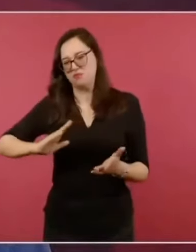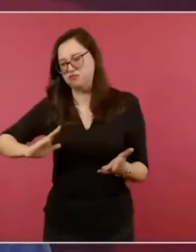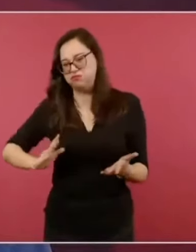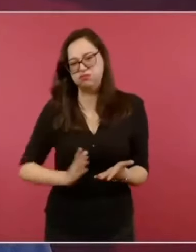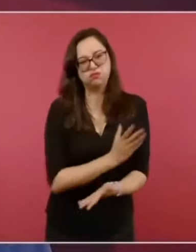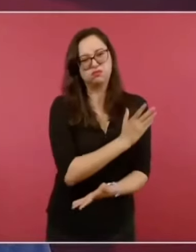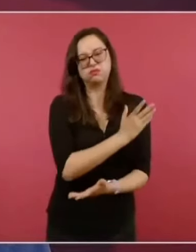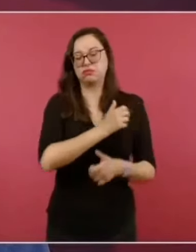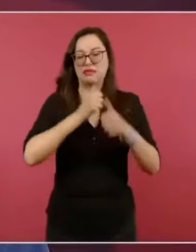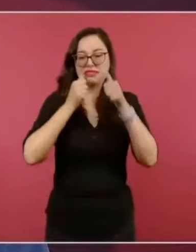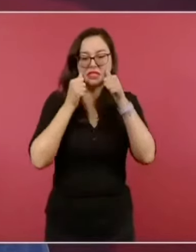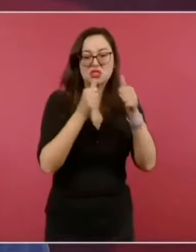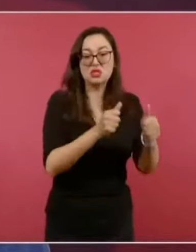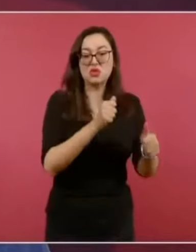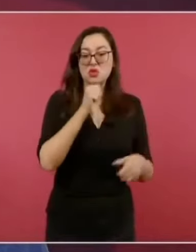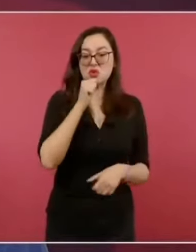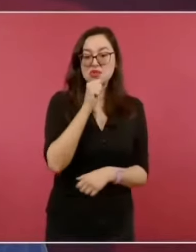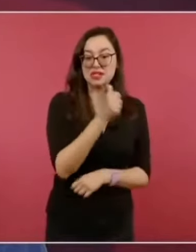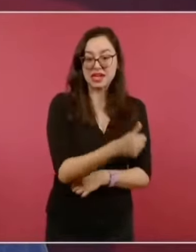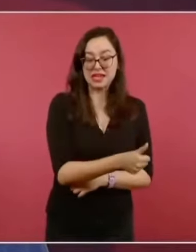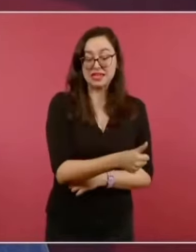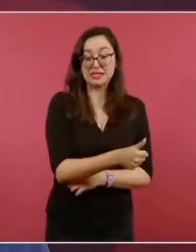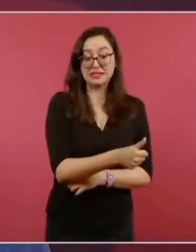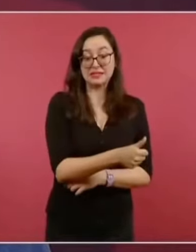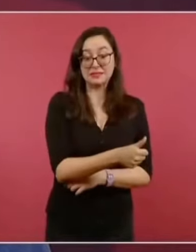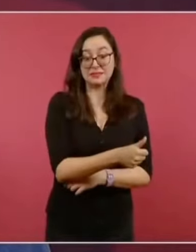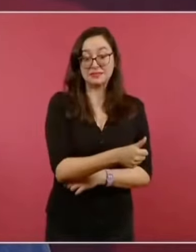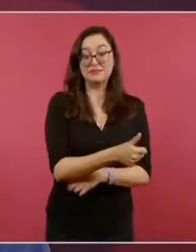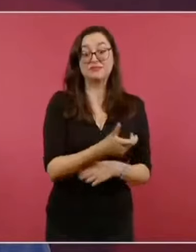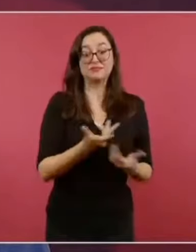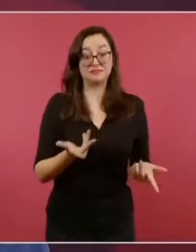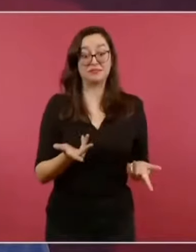el país